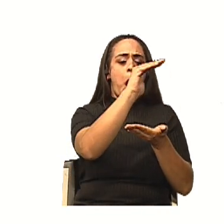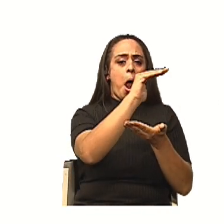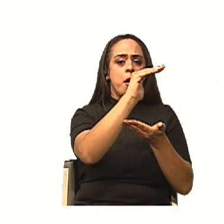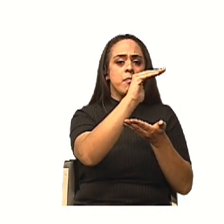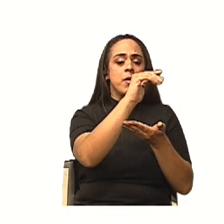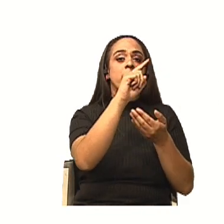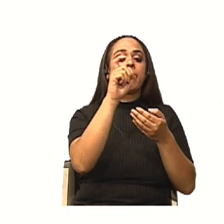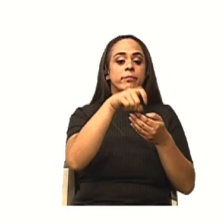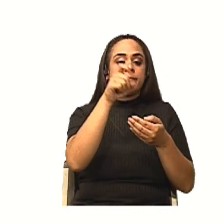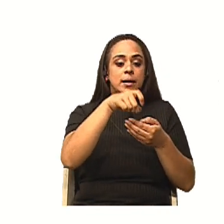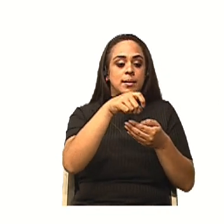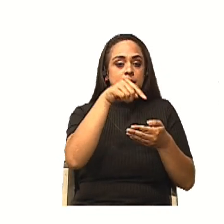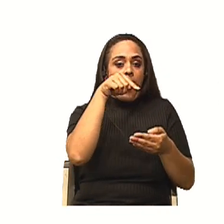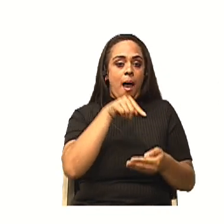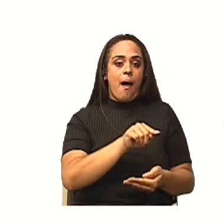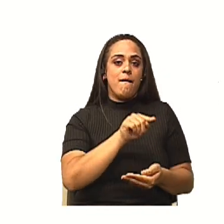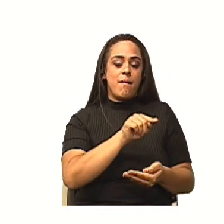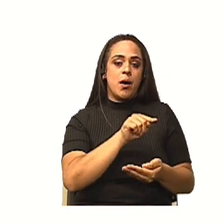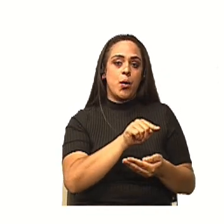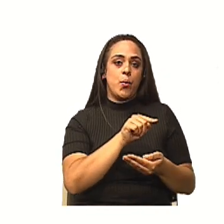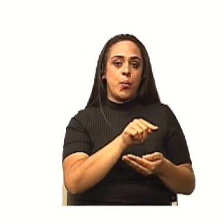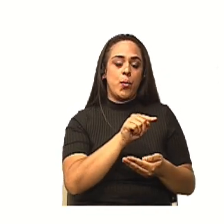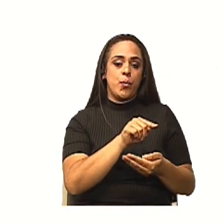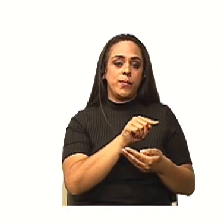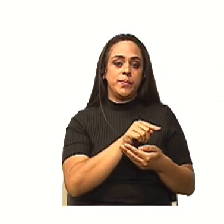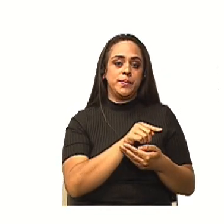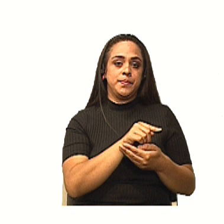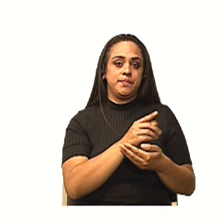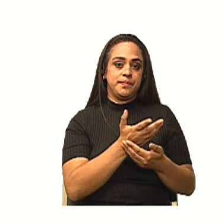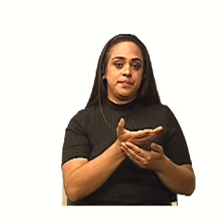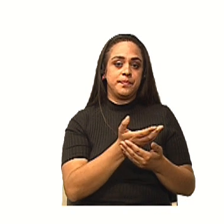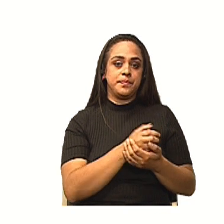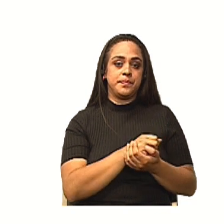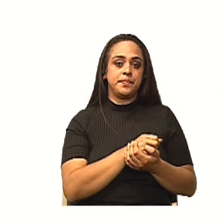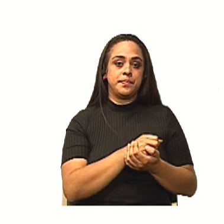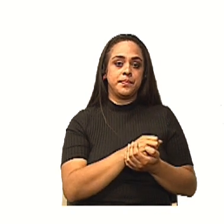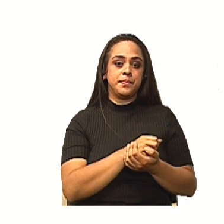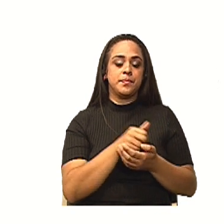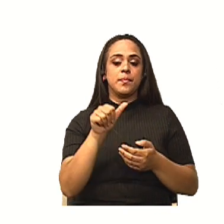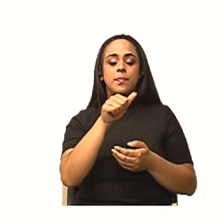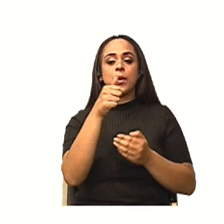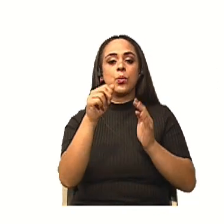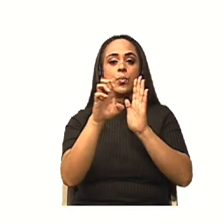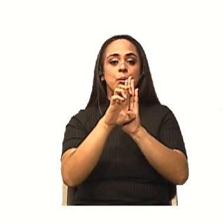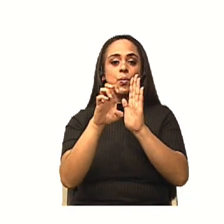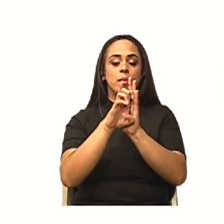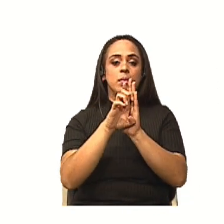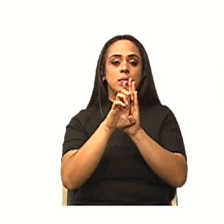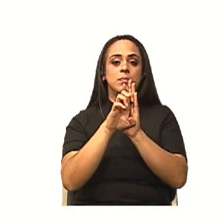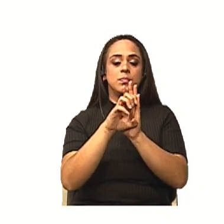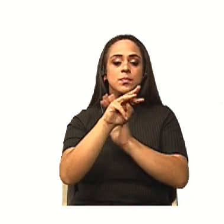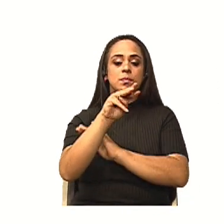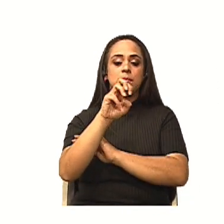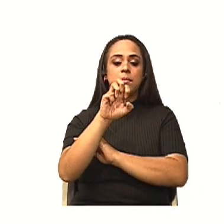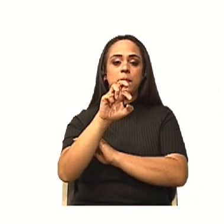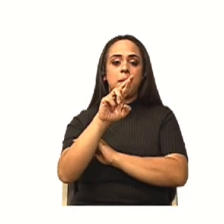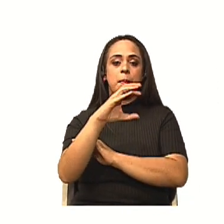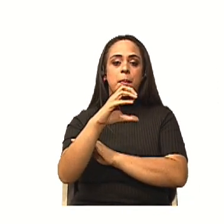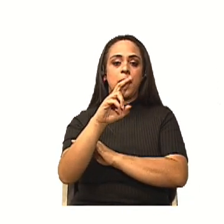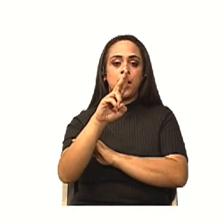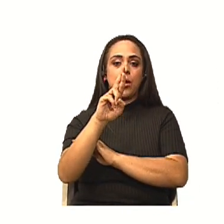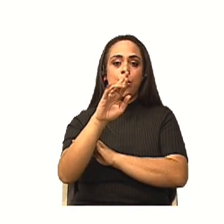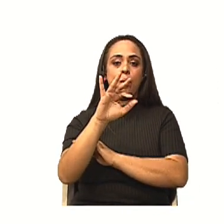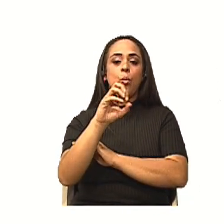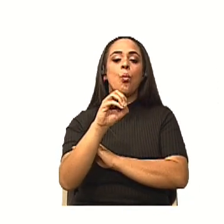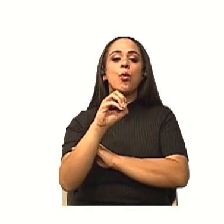las partículas que se ocupan, no porque están en el fondo. Otro ejemplo es el mercurio más el